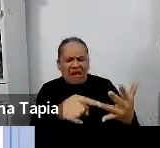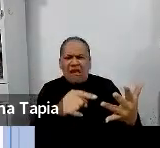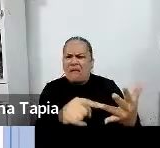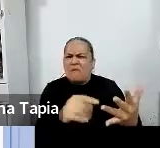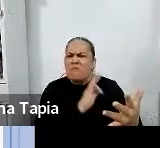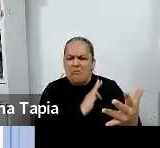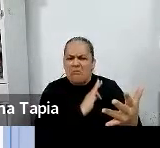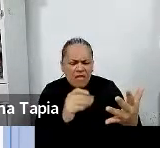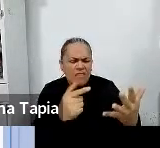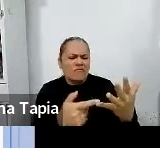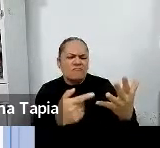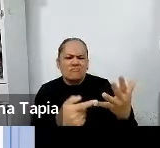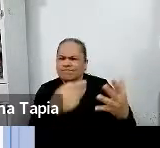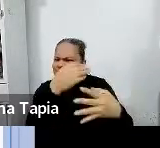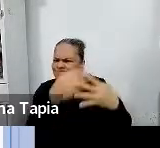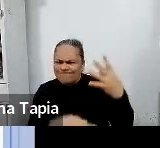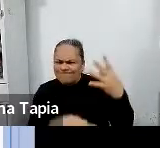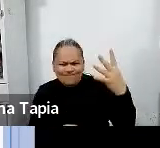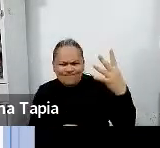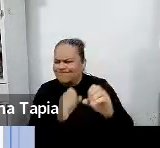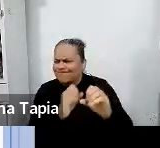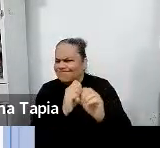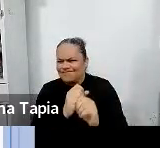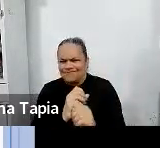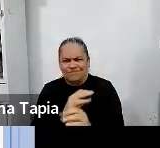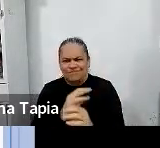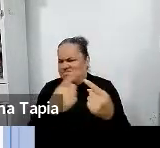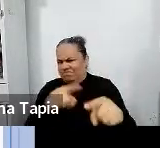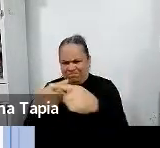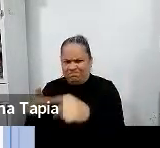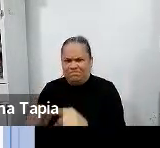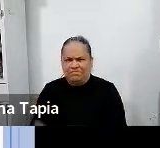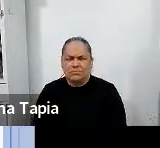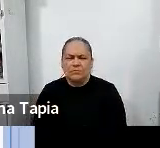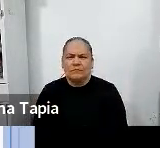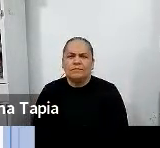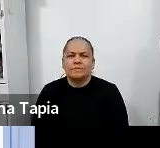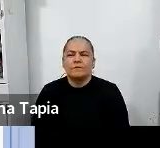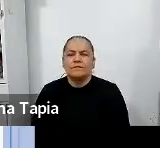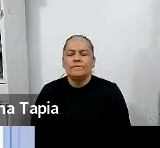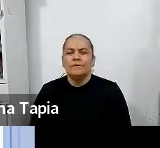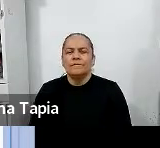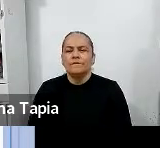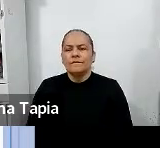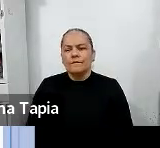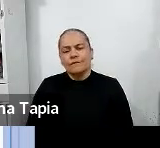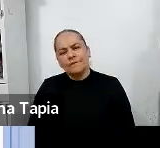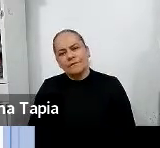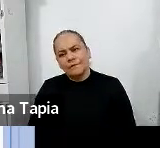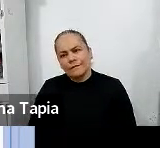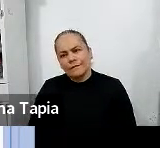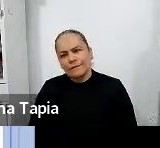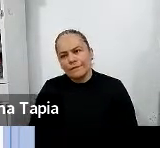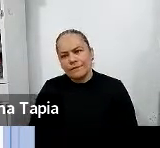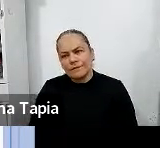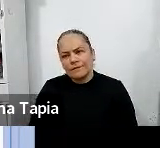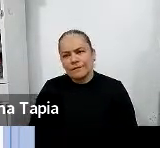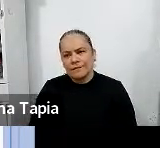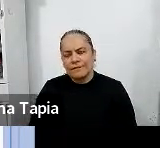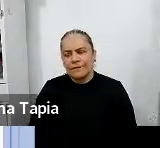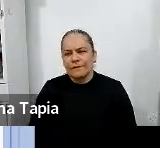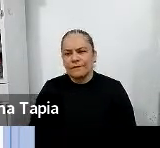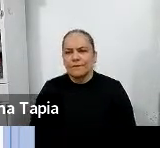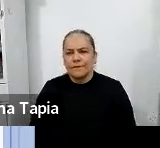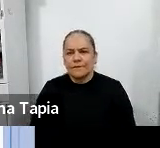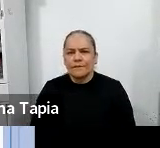es mi atención, ¿sí? Entonces, bueno, pues ya les voy a pasar la presentación, se